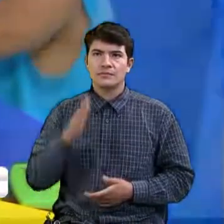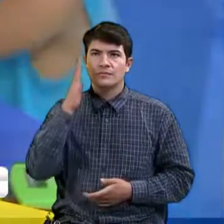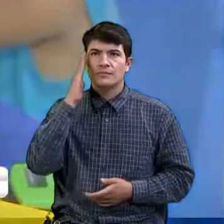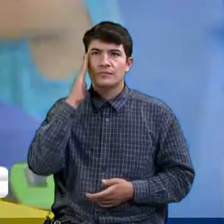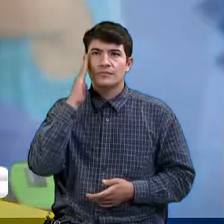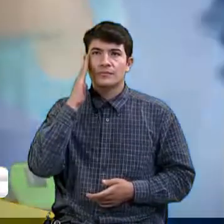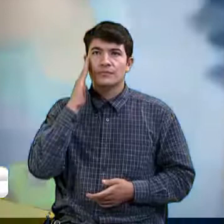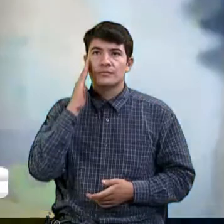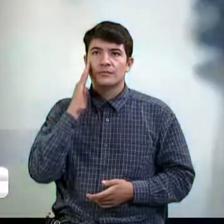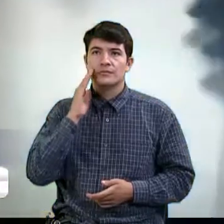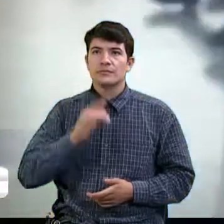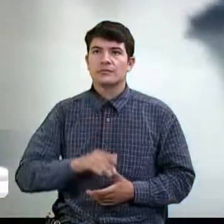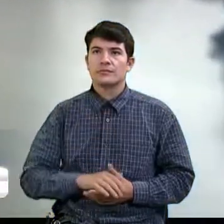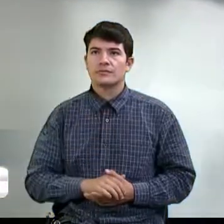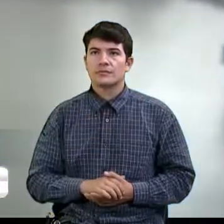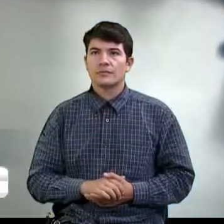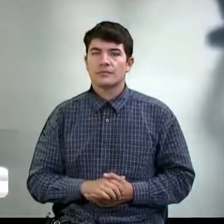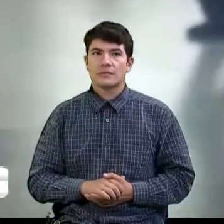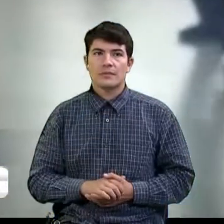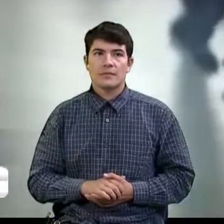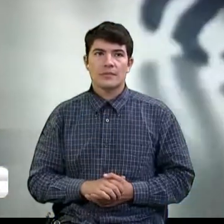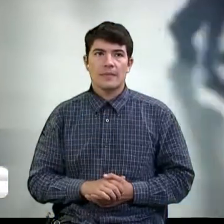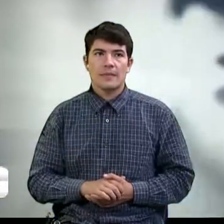y la carraña.